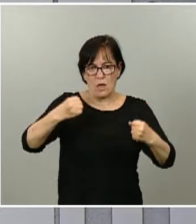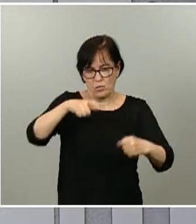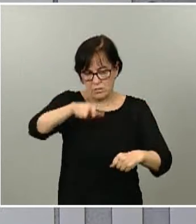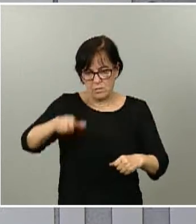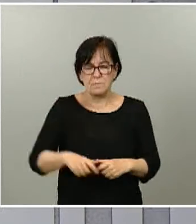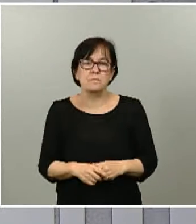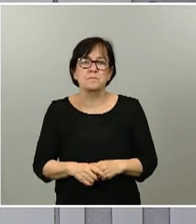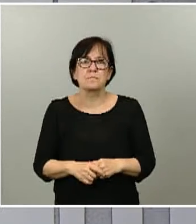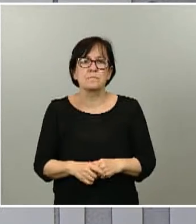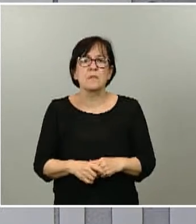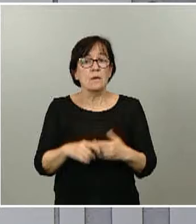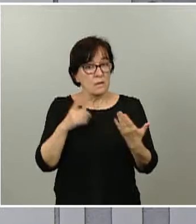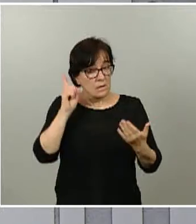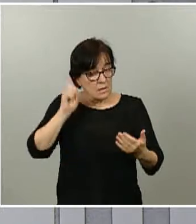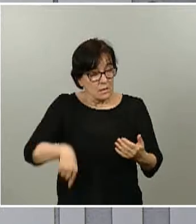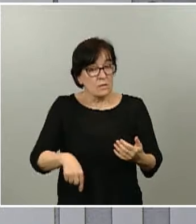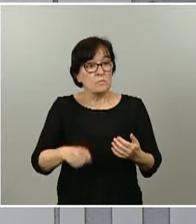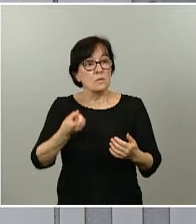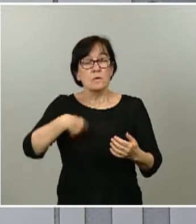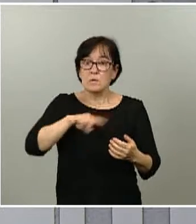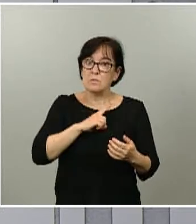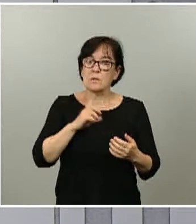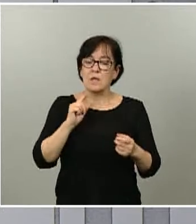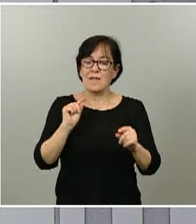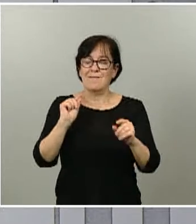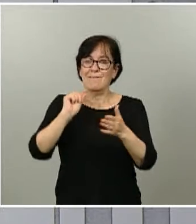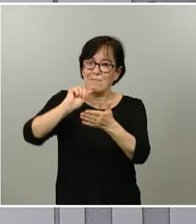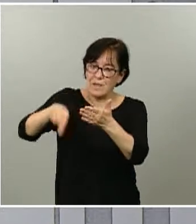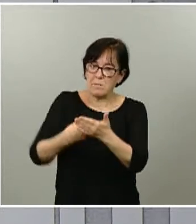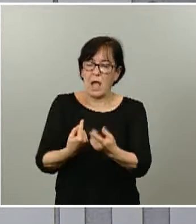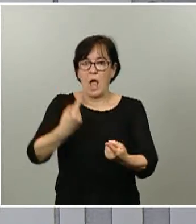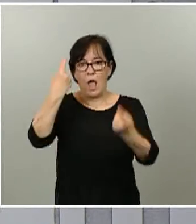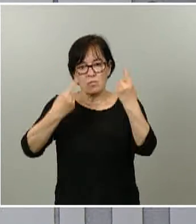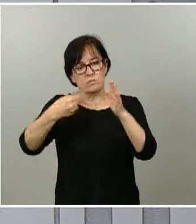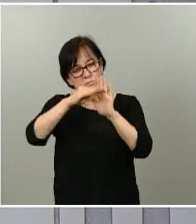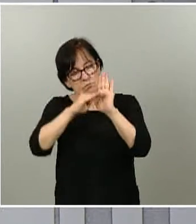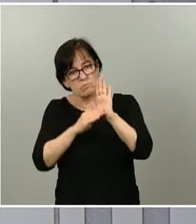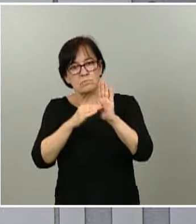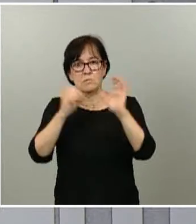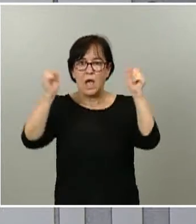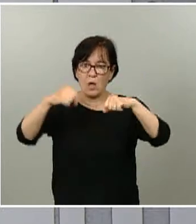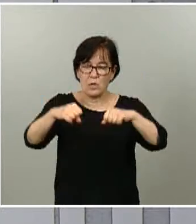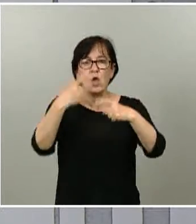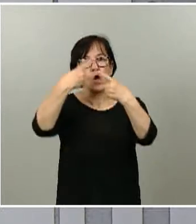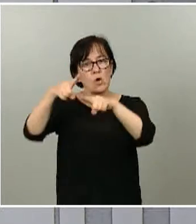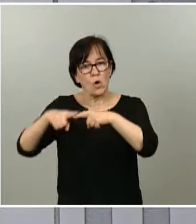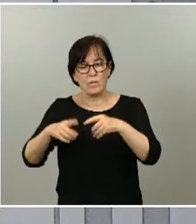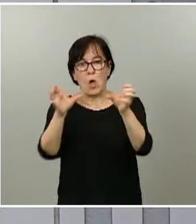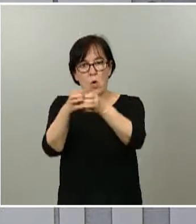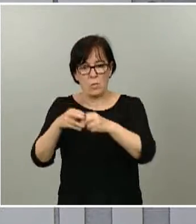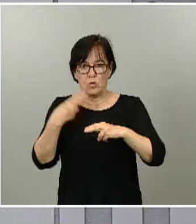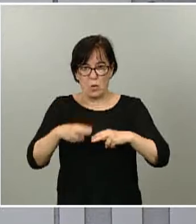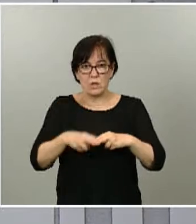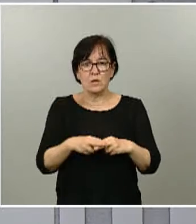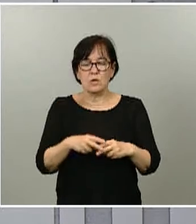eso también hemos tenido que firmar determinadas premisas o determinados acuerdos con diferentes fuerzas políticas. Yo creo que